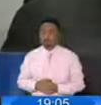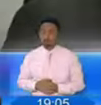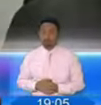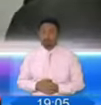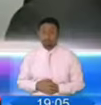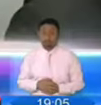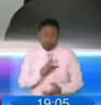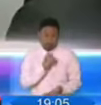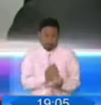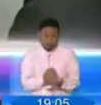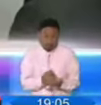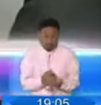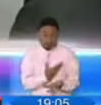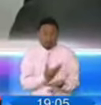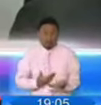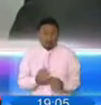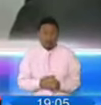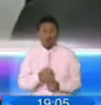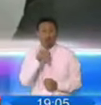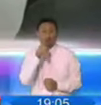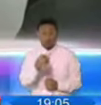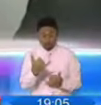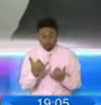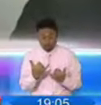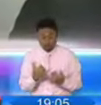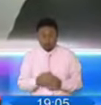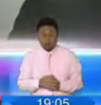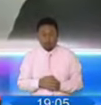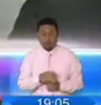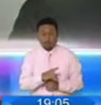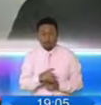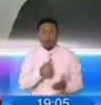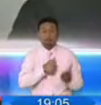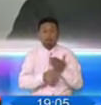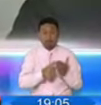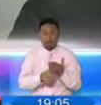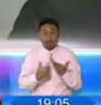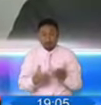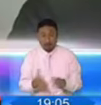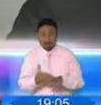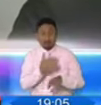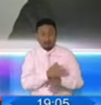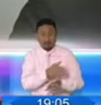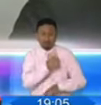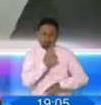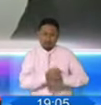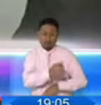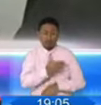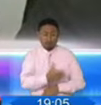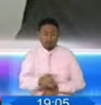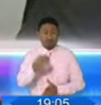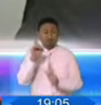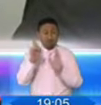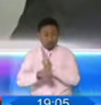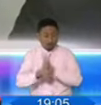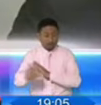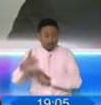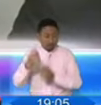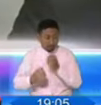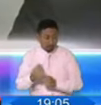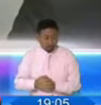verdad, señor Moreno, que usted instruyó a los ministros para que denuncien las